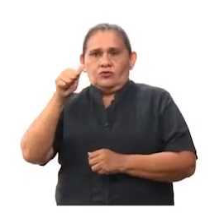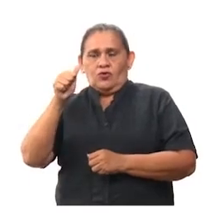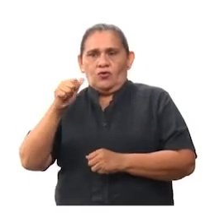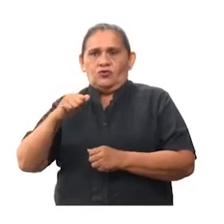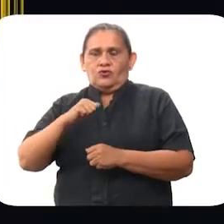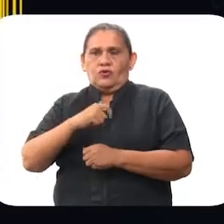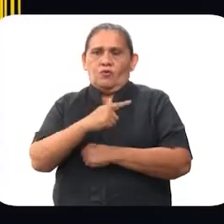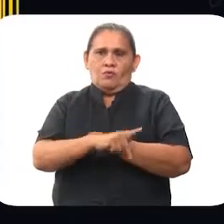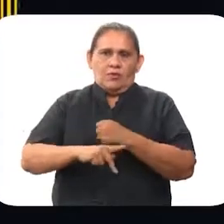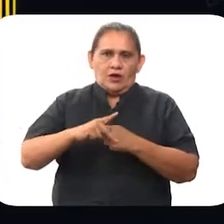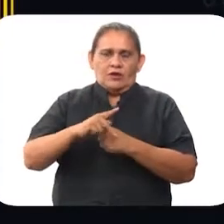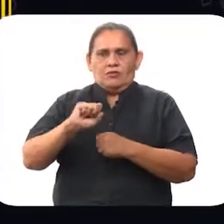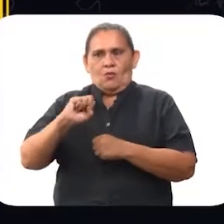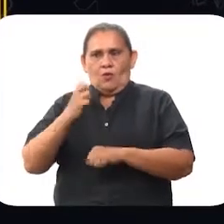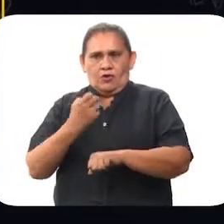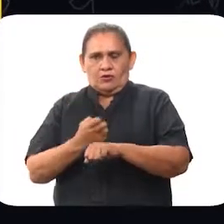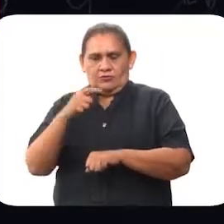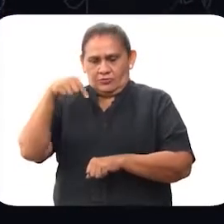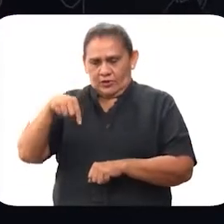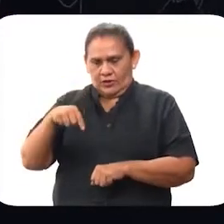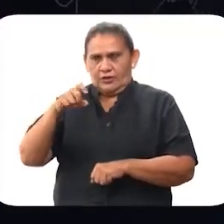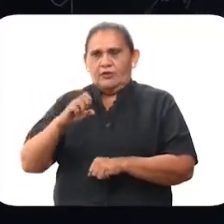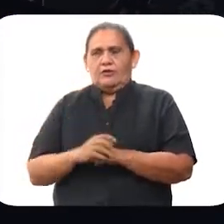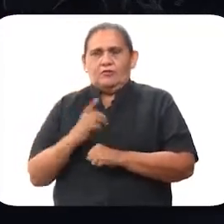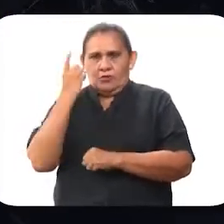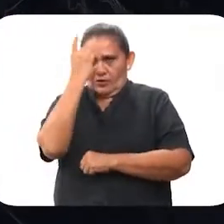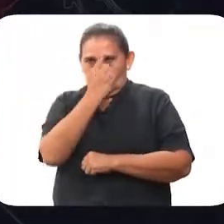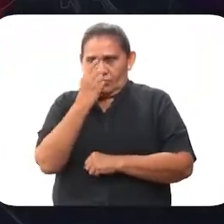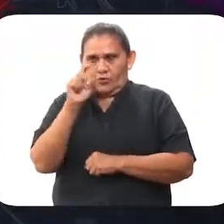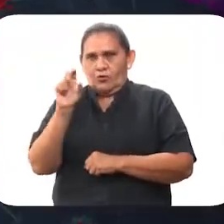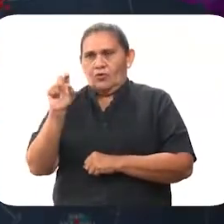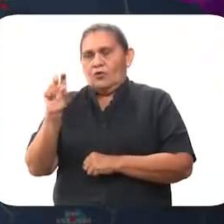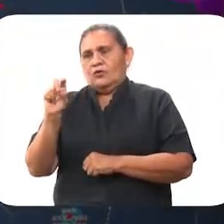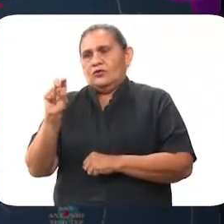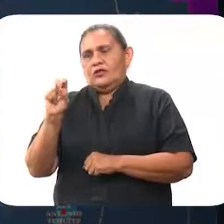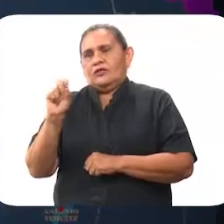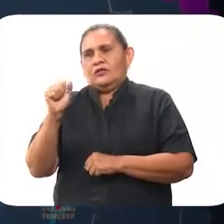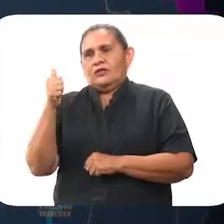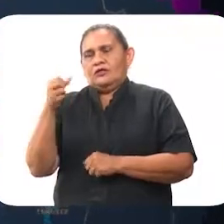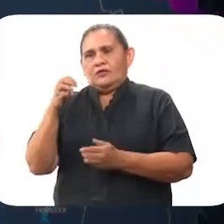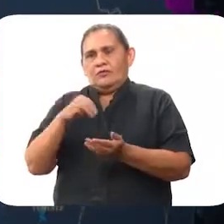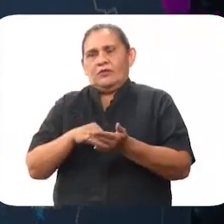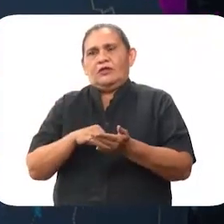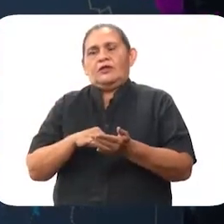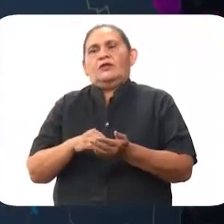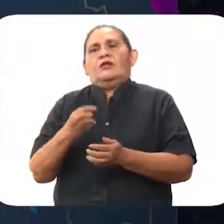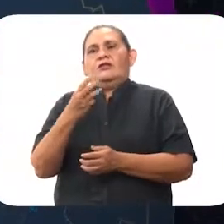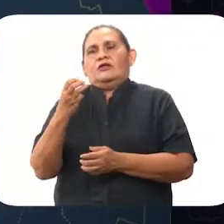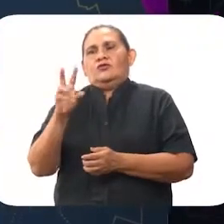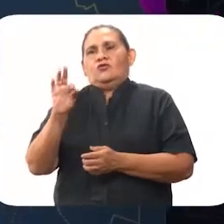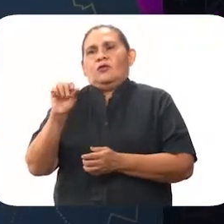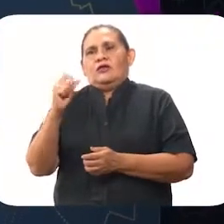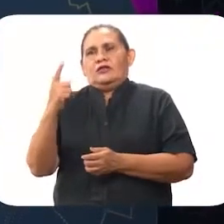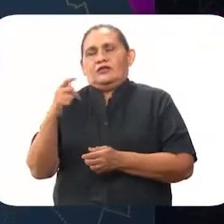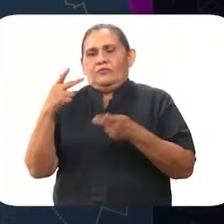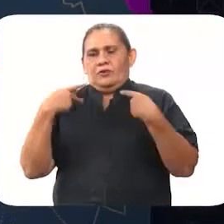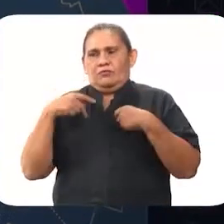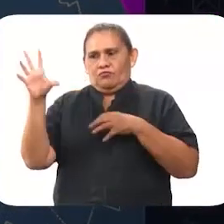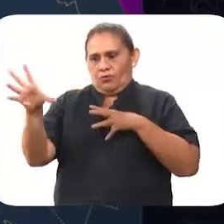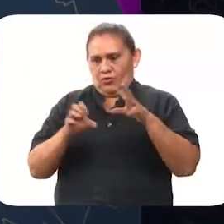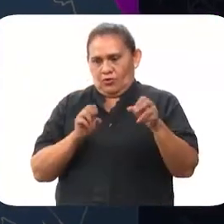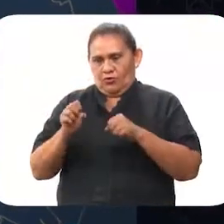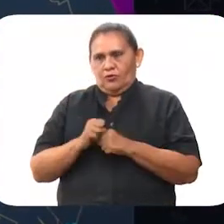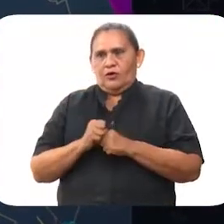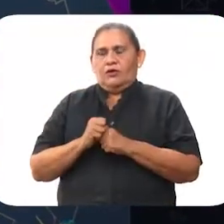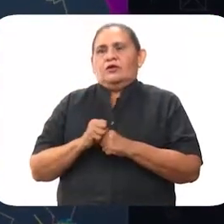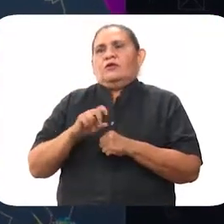estado. Específicamente en Mérida se han diagnosticado 36.347 personas contagiadas de coronavirus, que viven